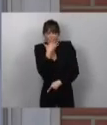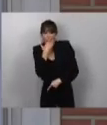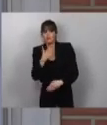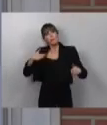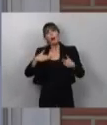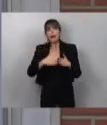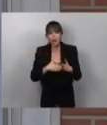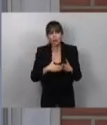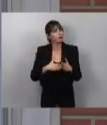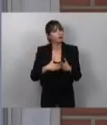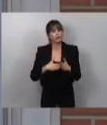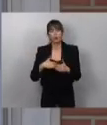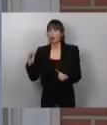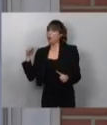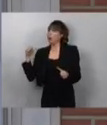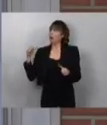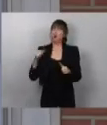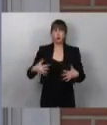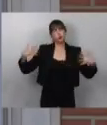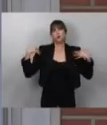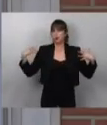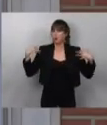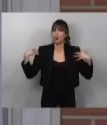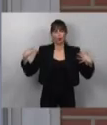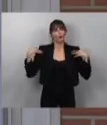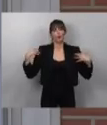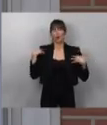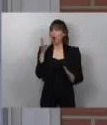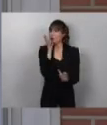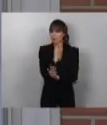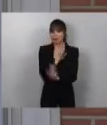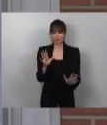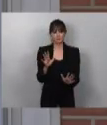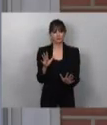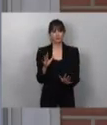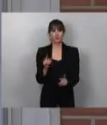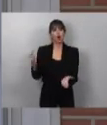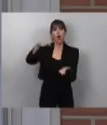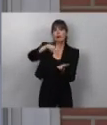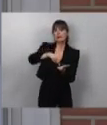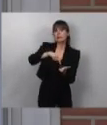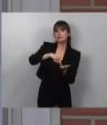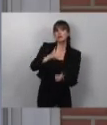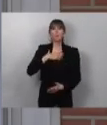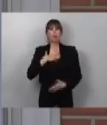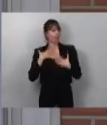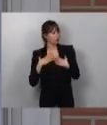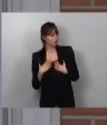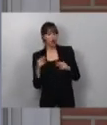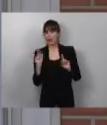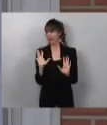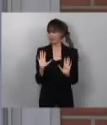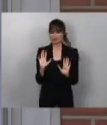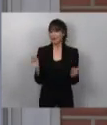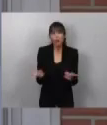y estamos todavía en él no Solo que a más largo plazo de todas maneras